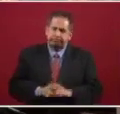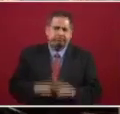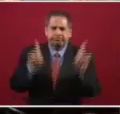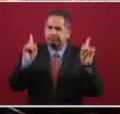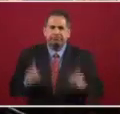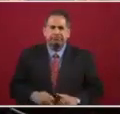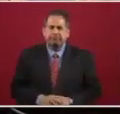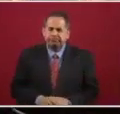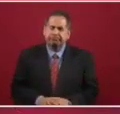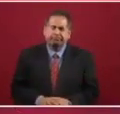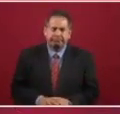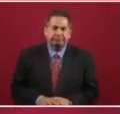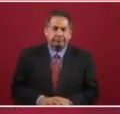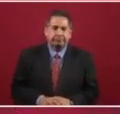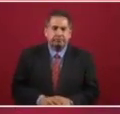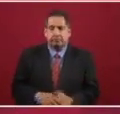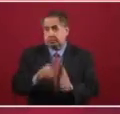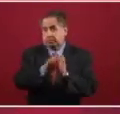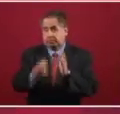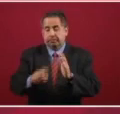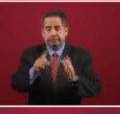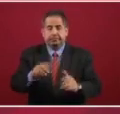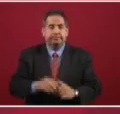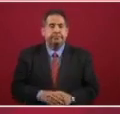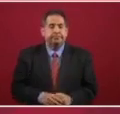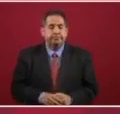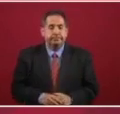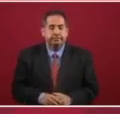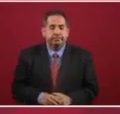distinto. Por ejemplo,